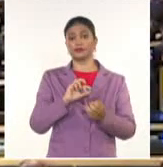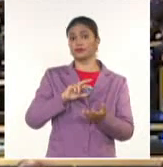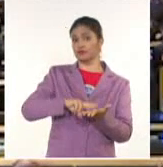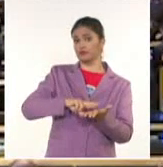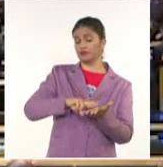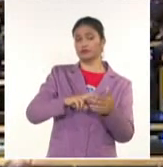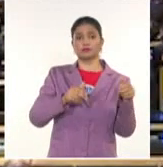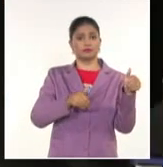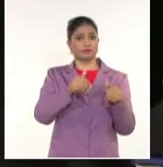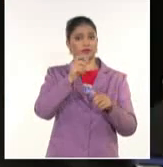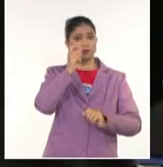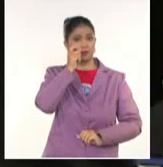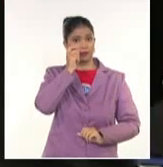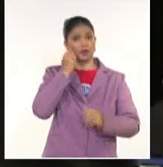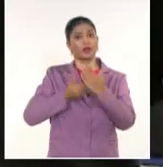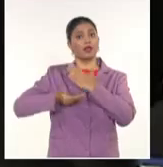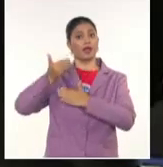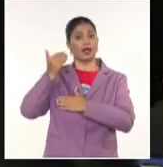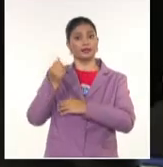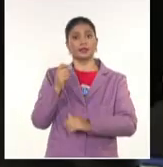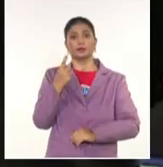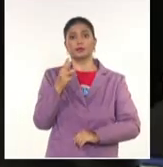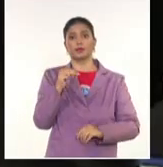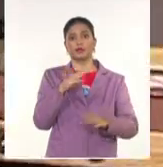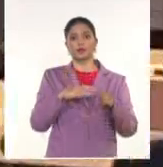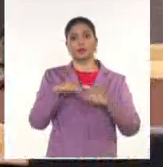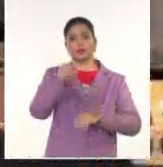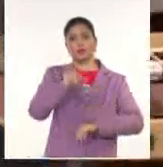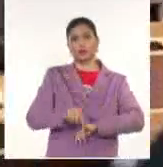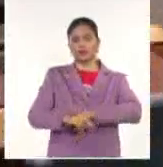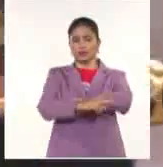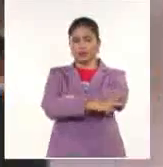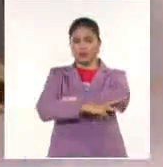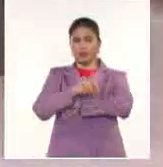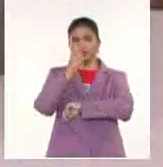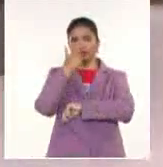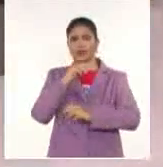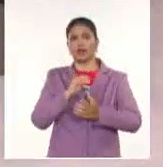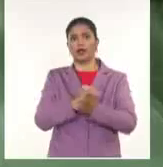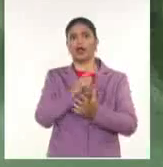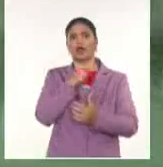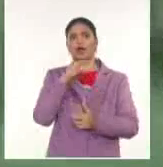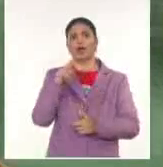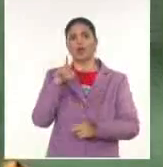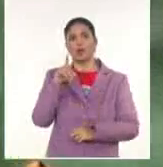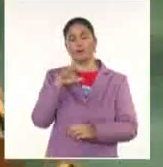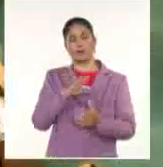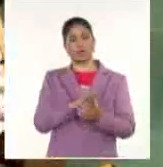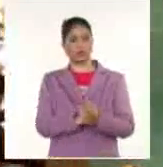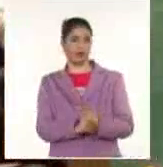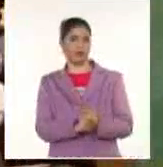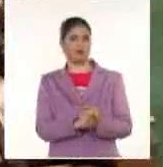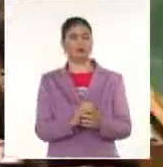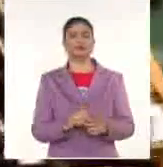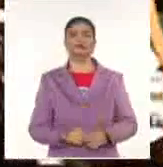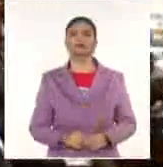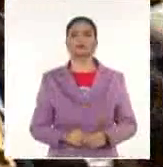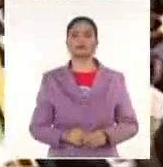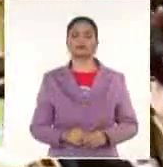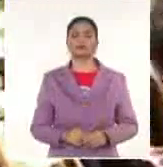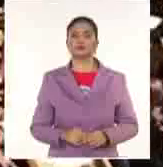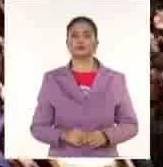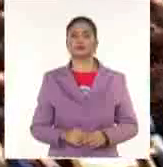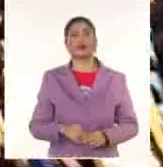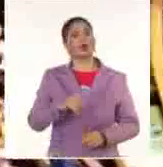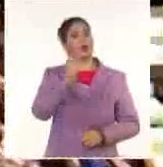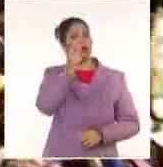yang exprimer ministro de Camerún quien sucede en el cargo al diplomático de Trinidad y Tobago Denis Francis al despedirse de sus funciones